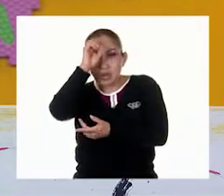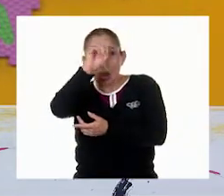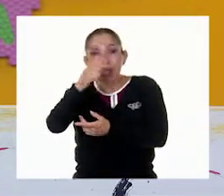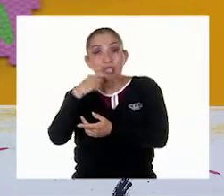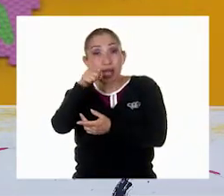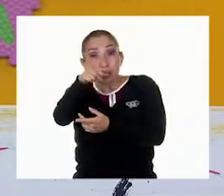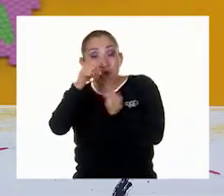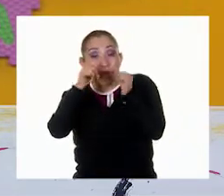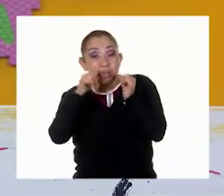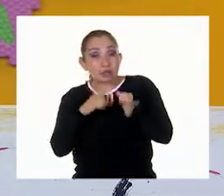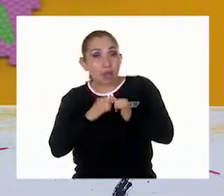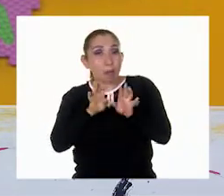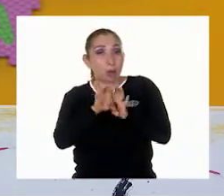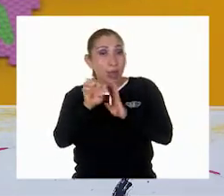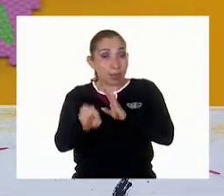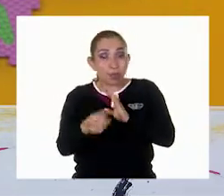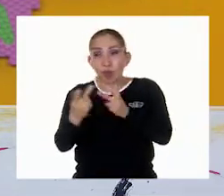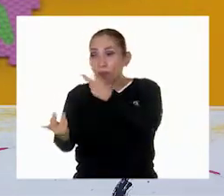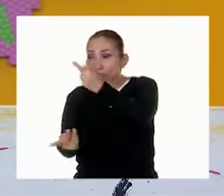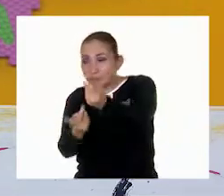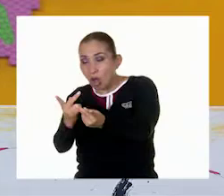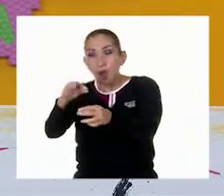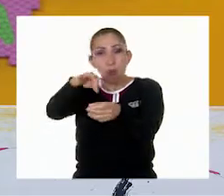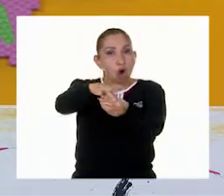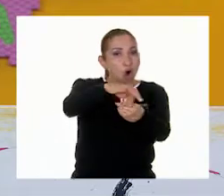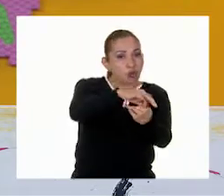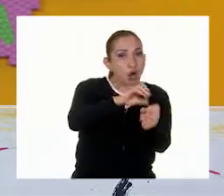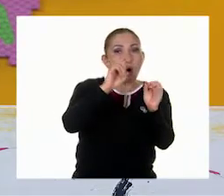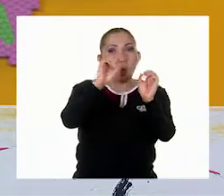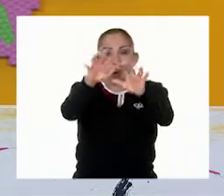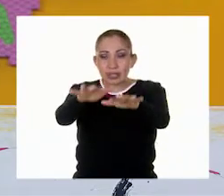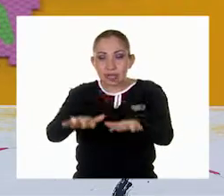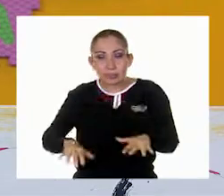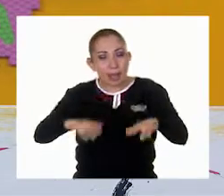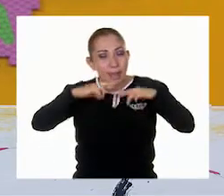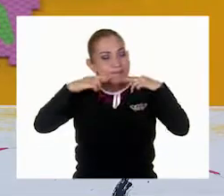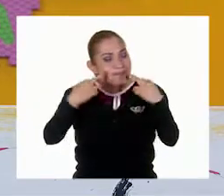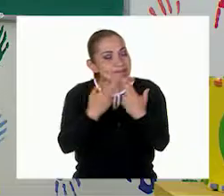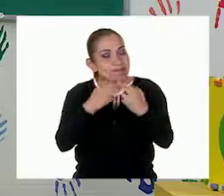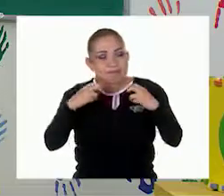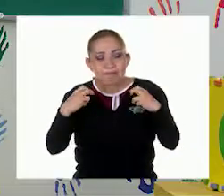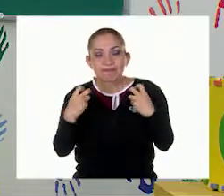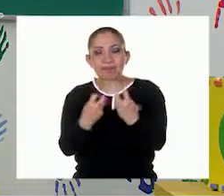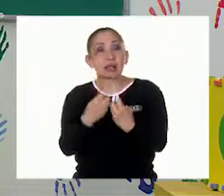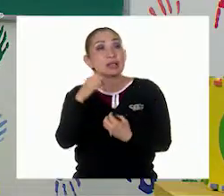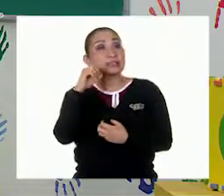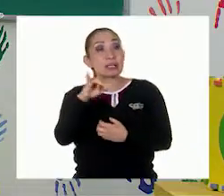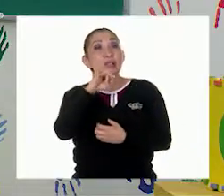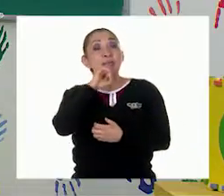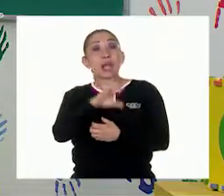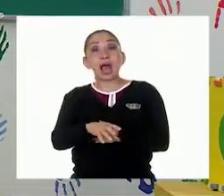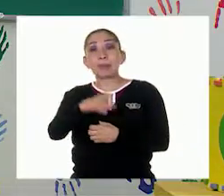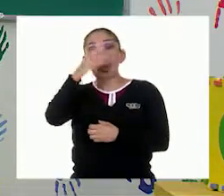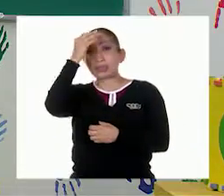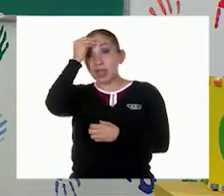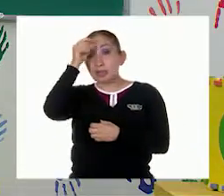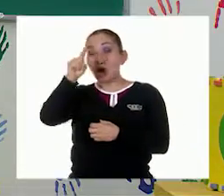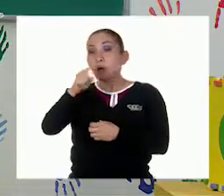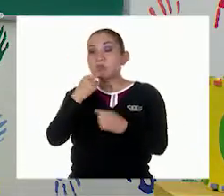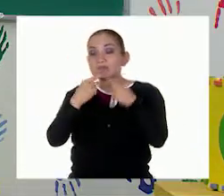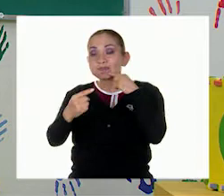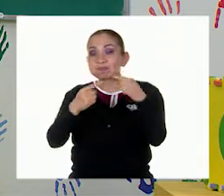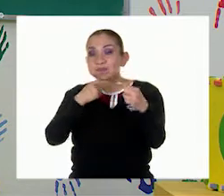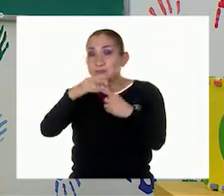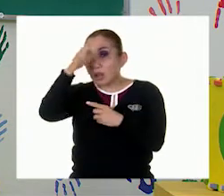sean tomadas en cuenta, tales como las consultas, las votaciones y las asambleas. Así es, Gloria. Y también aprendimos que el